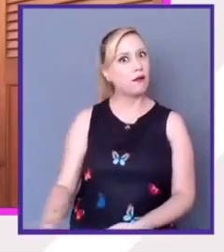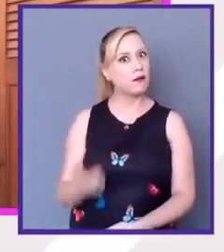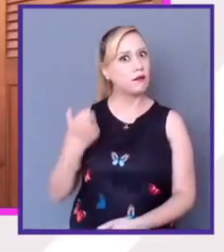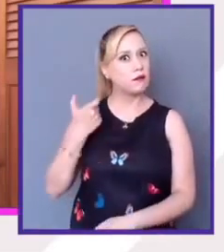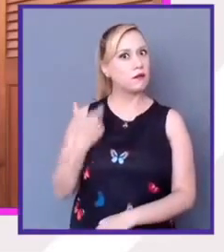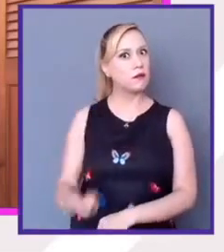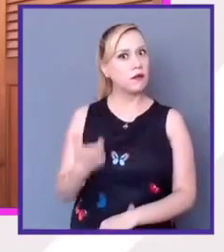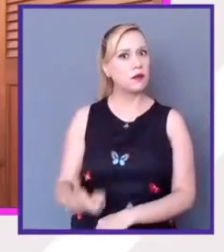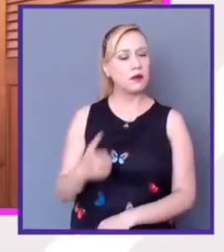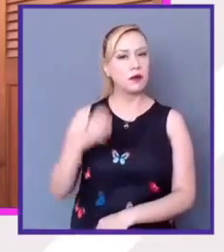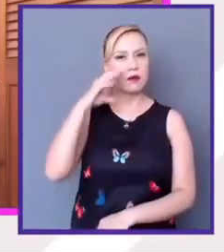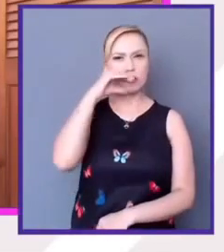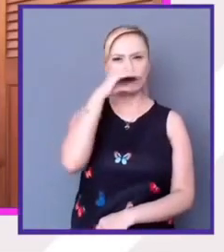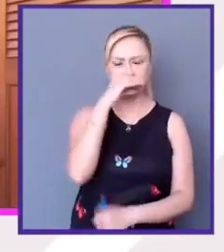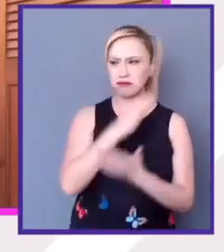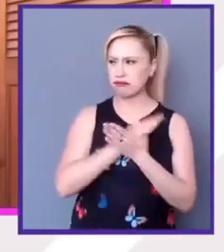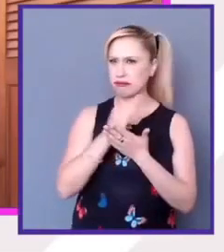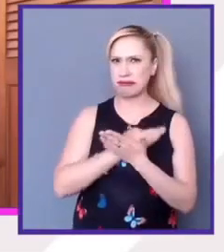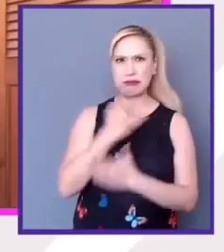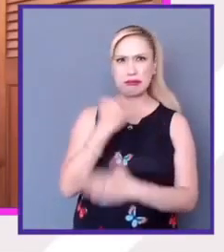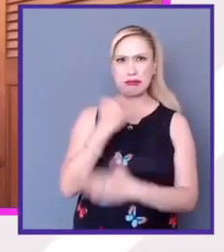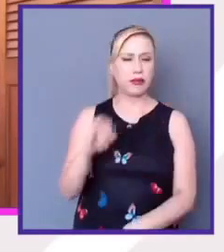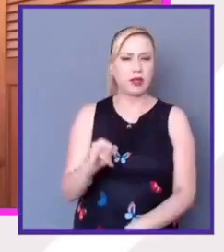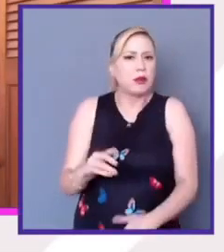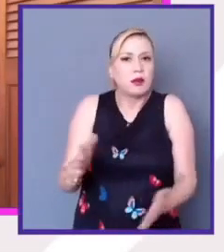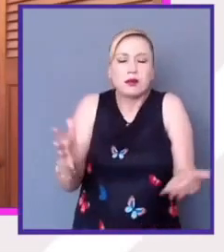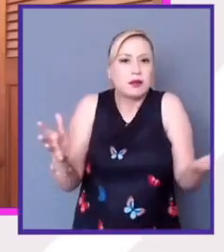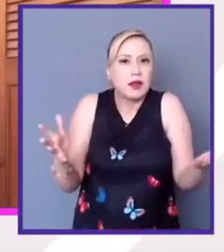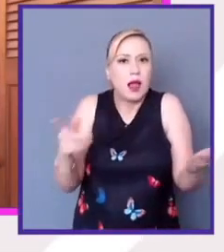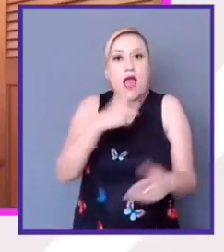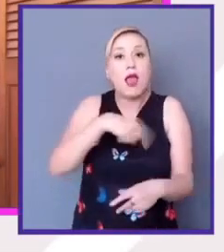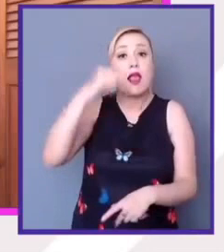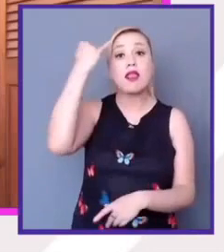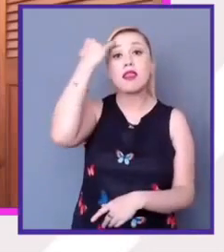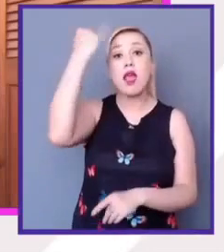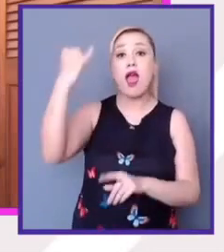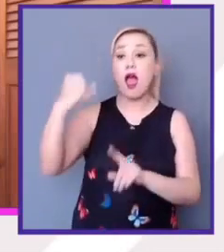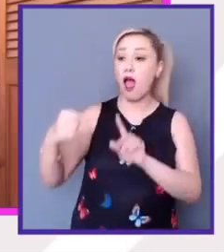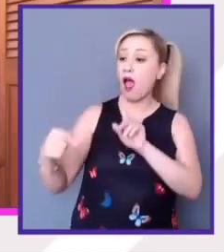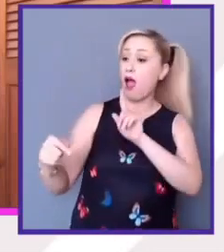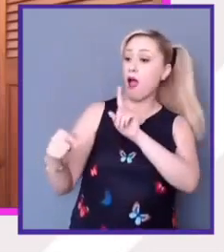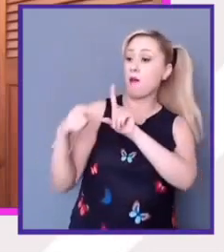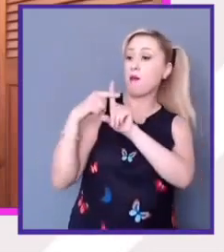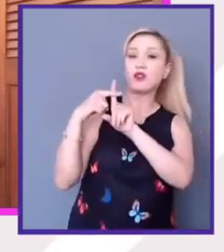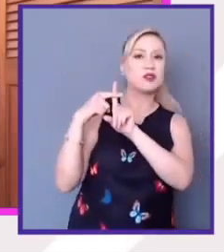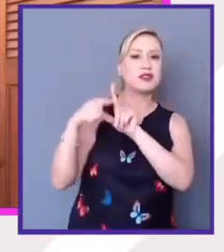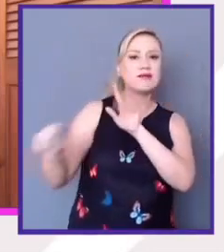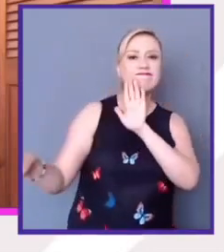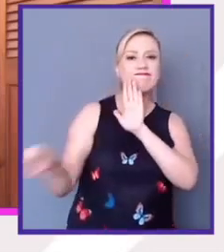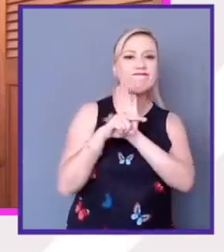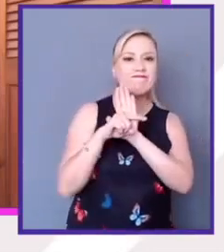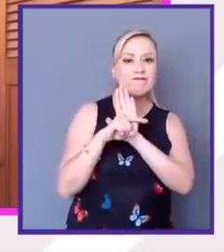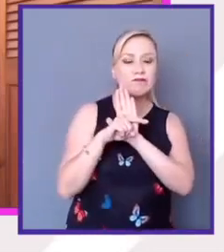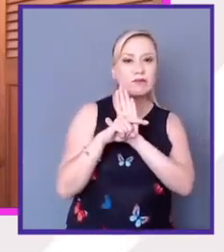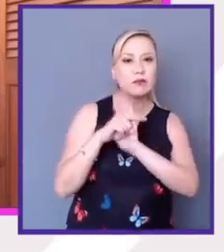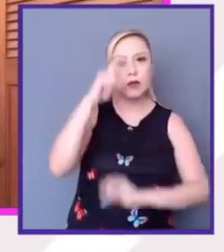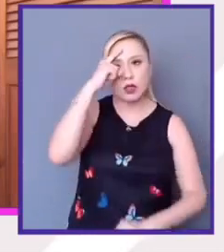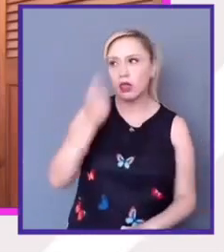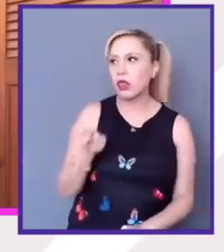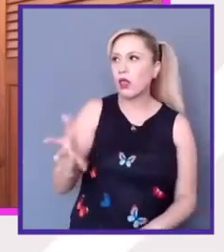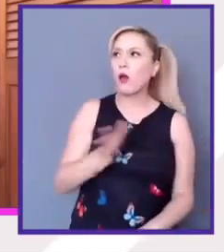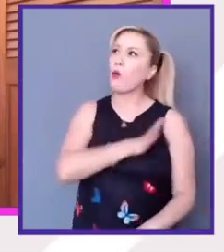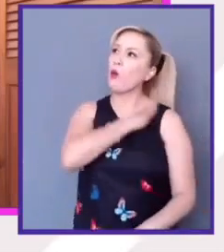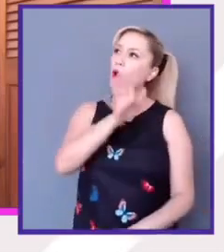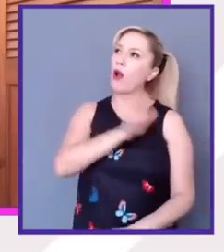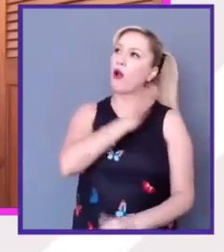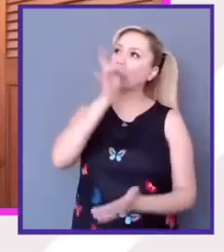prieta, etcétera, ¿no? Entonces, pues obviamente esta idea del perfilamiento racial también existe desde el ámbito laboral. Y pues